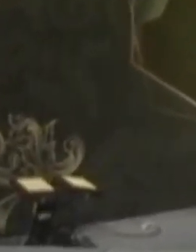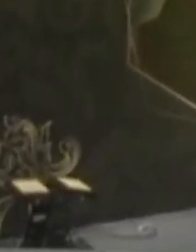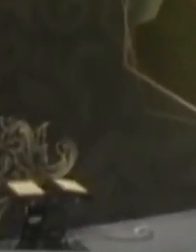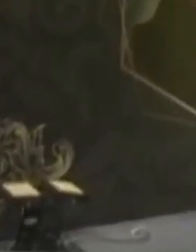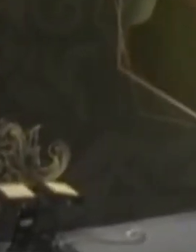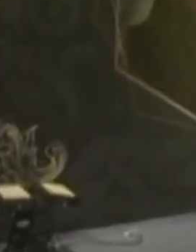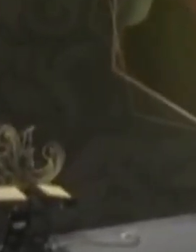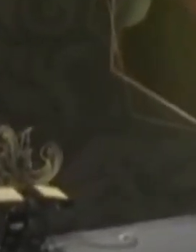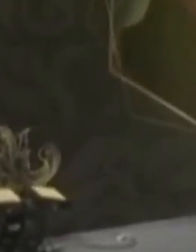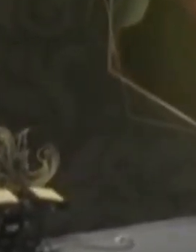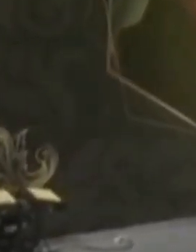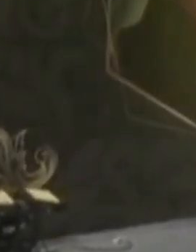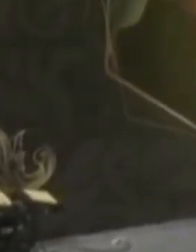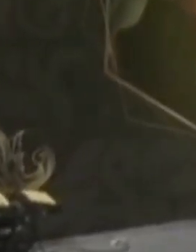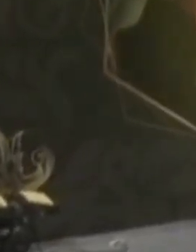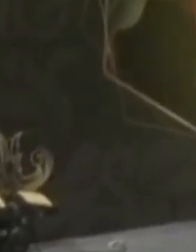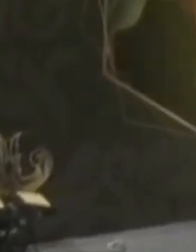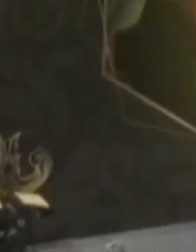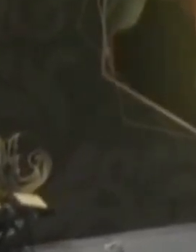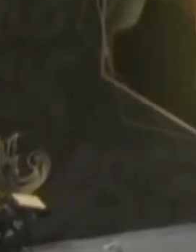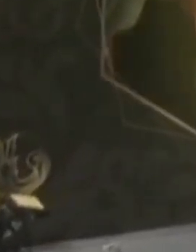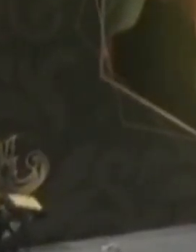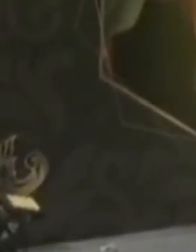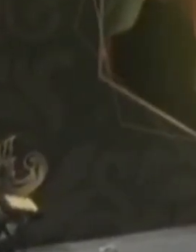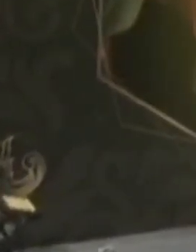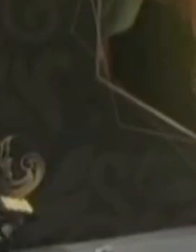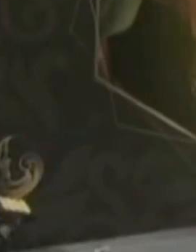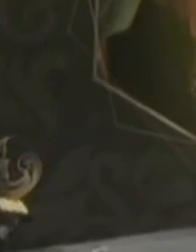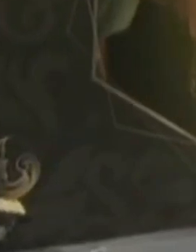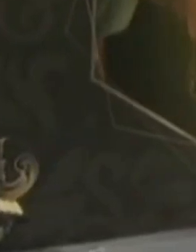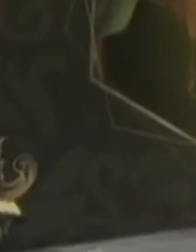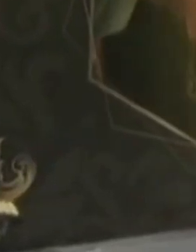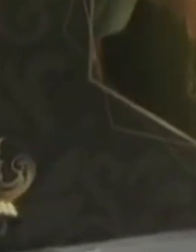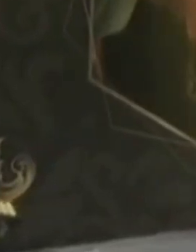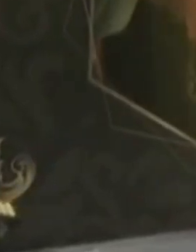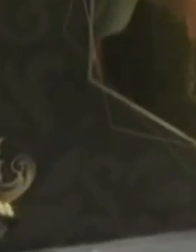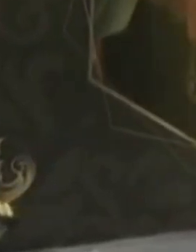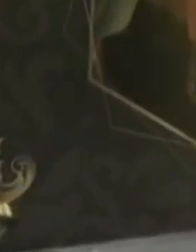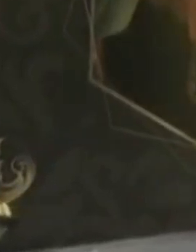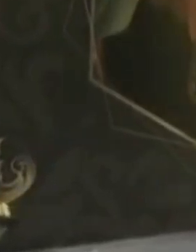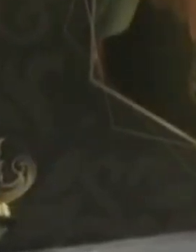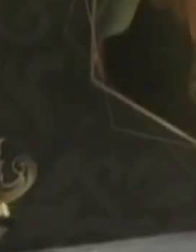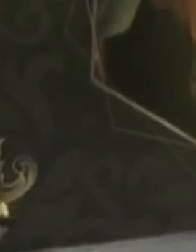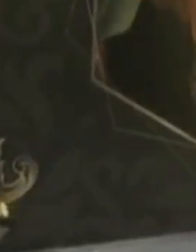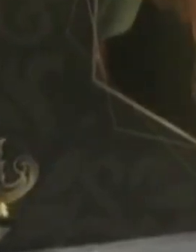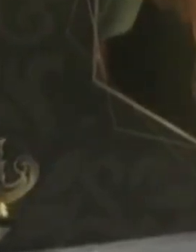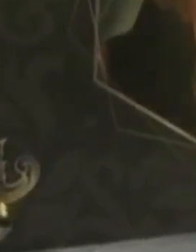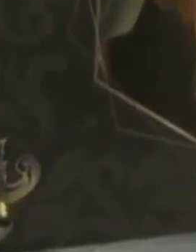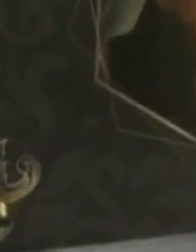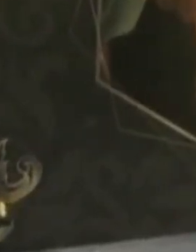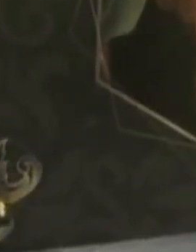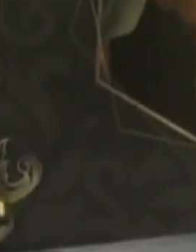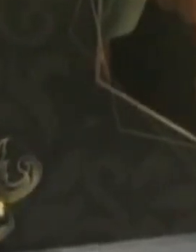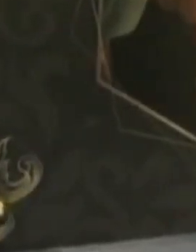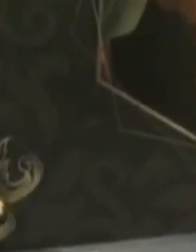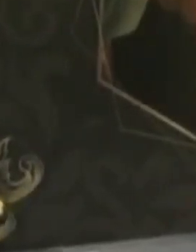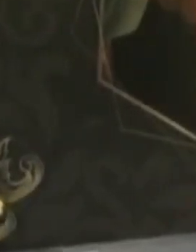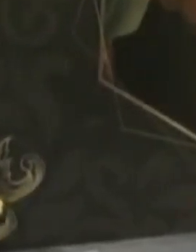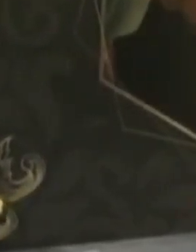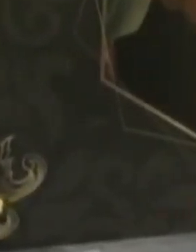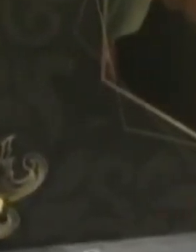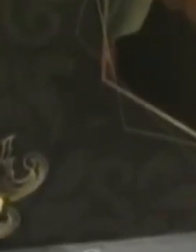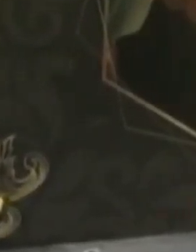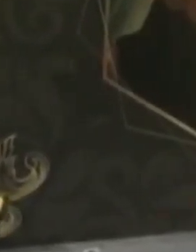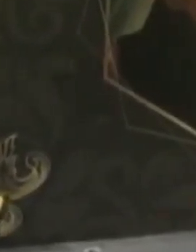claridad lo que estaba ocurriendo, observarlo y tratar de hacer algo, de ahí que se abocara a escribir lo que es